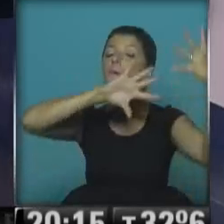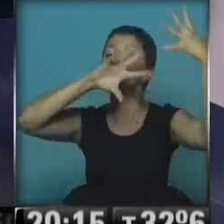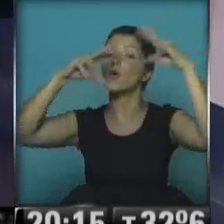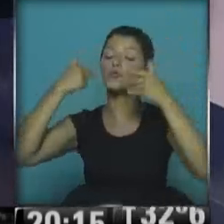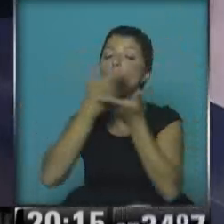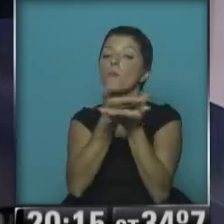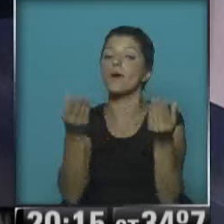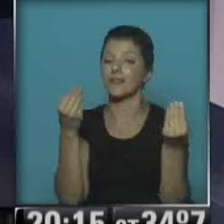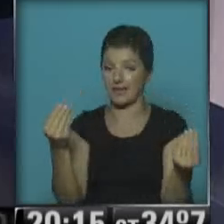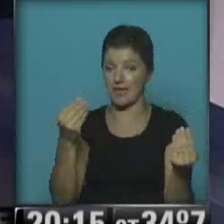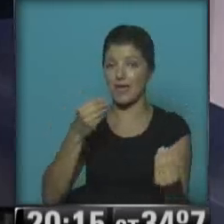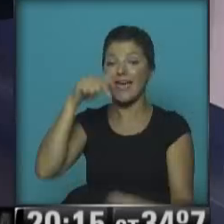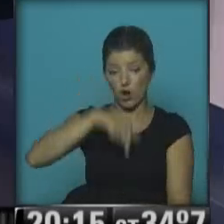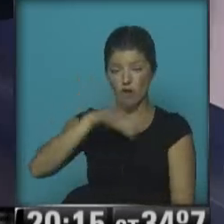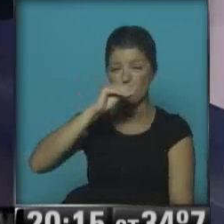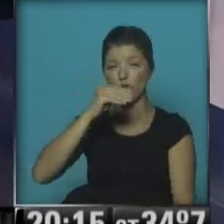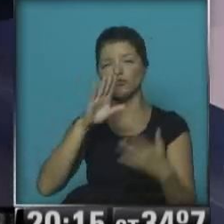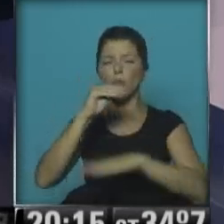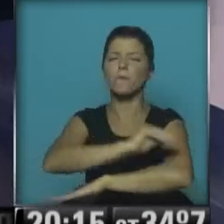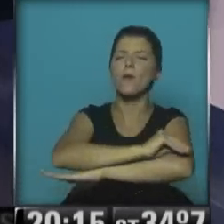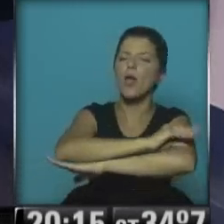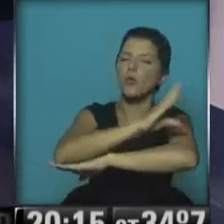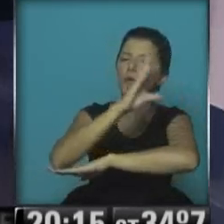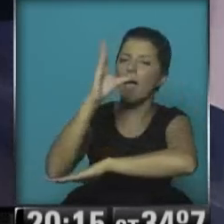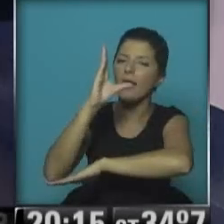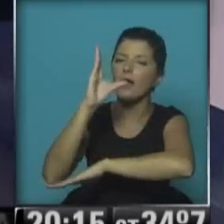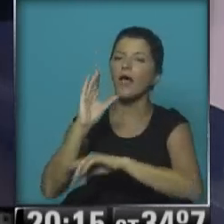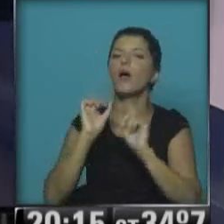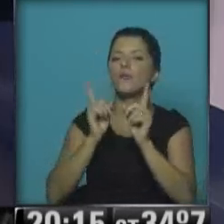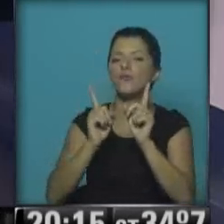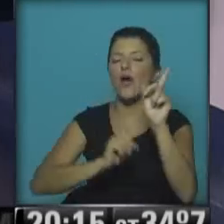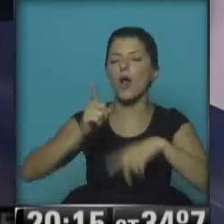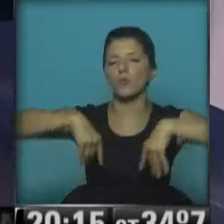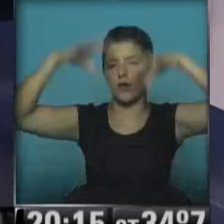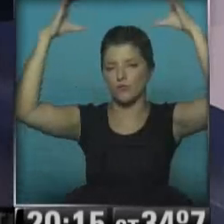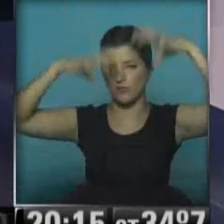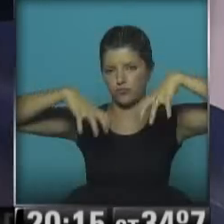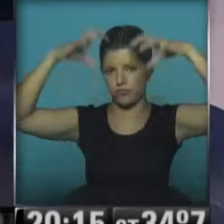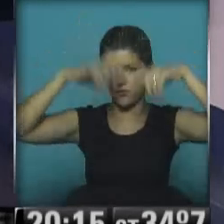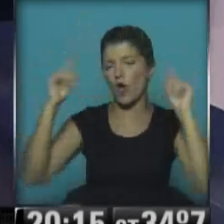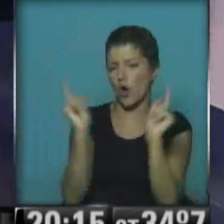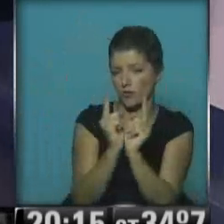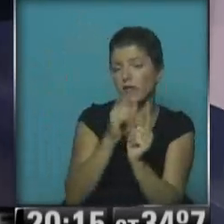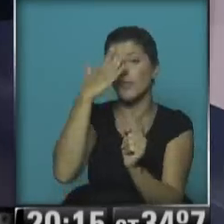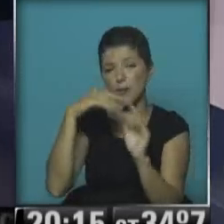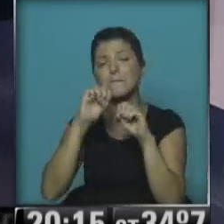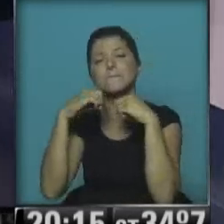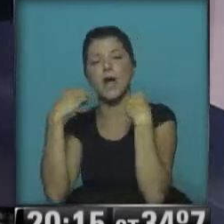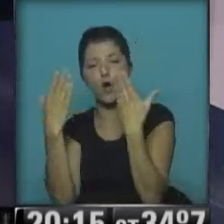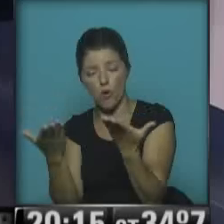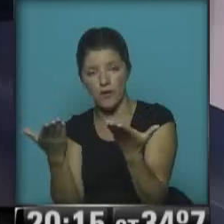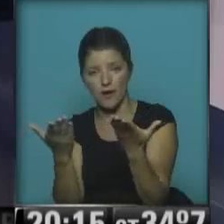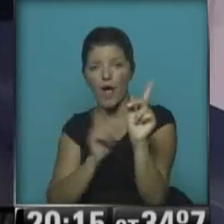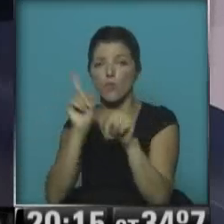está indicando que a partir de esta noche o madrugada del día martes tendremos la posibilidad de algunas tormentas en forma aislada. Luego el tiempo mejora en